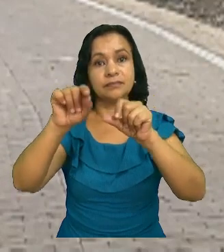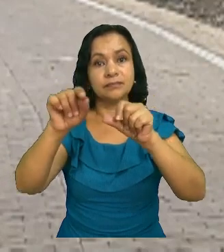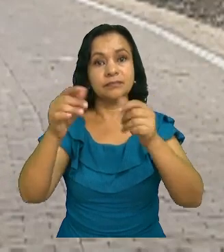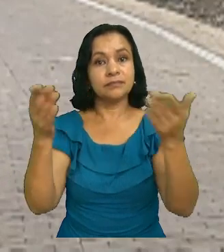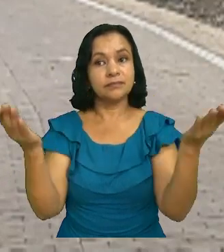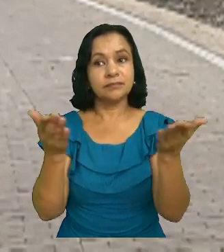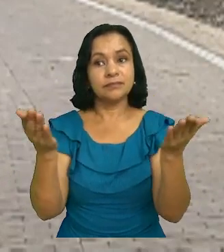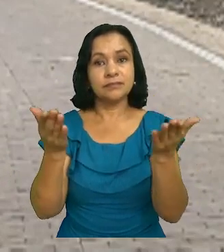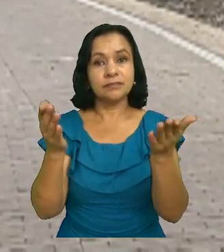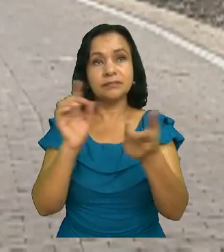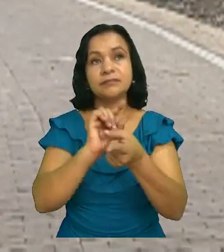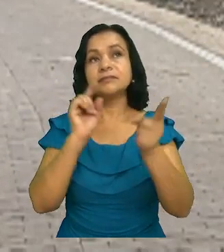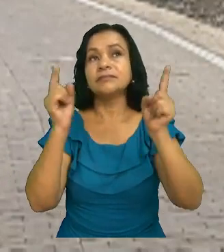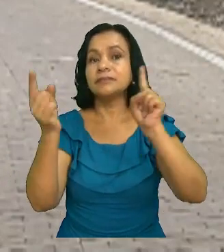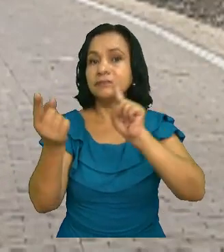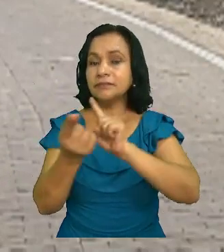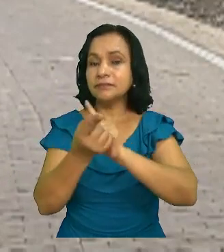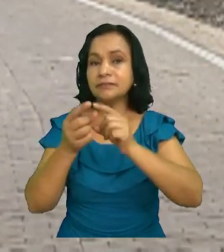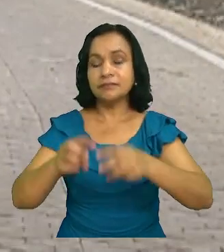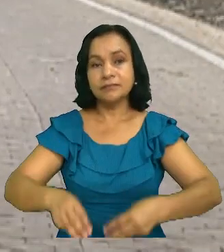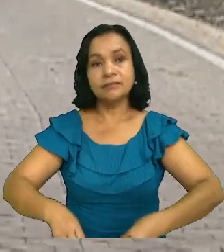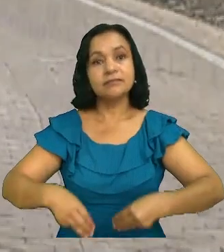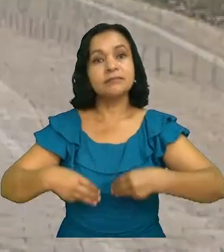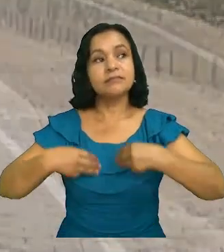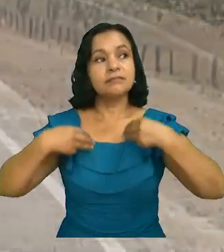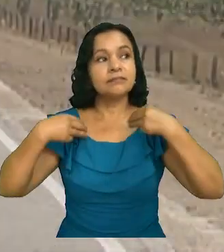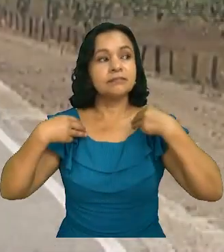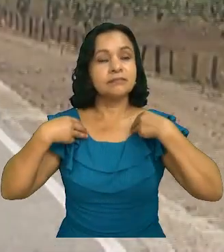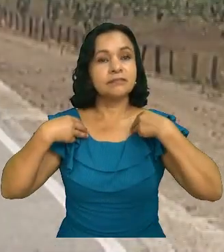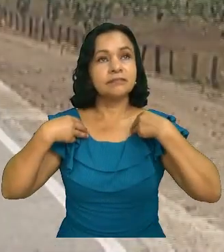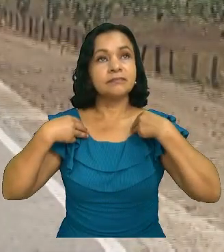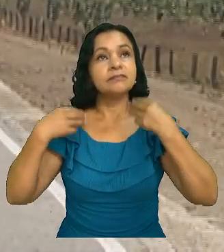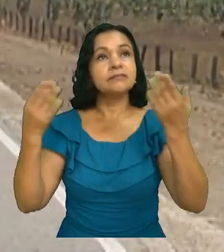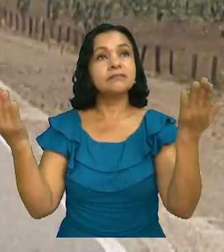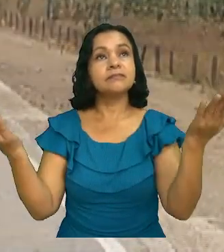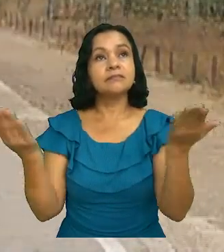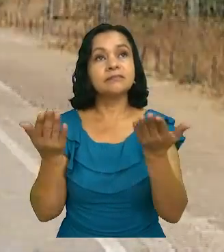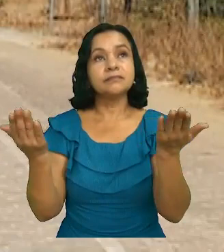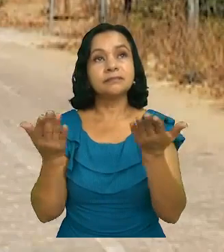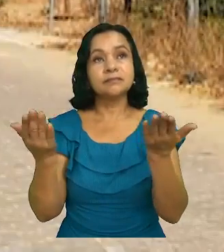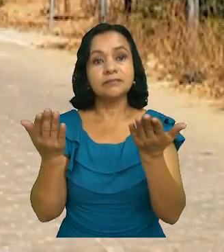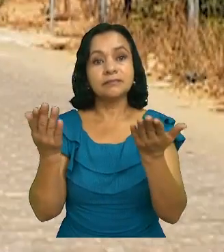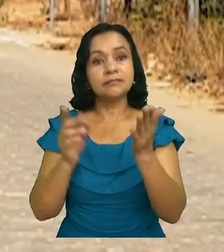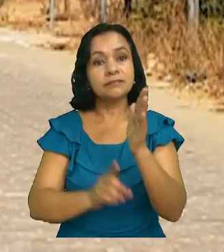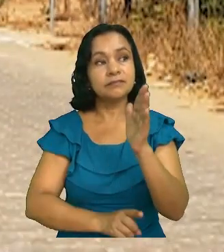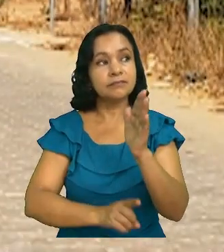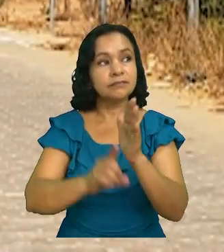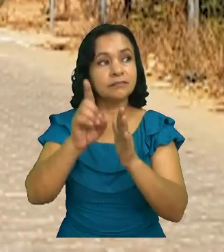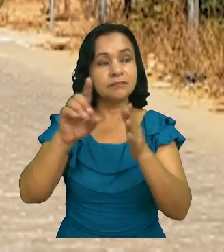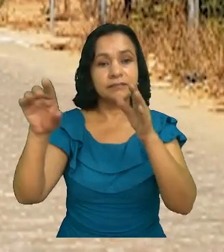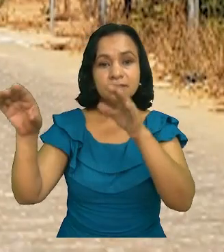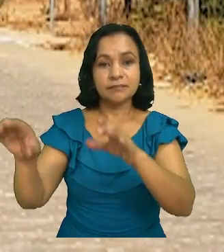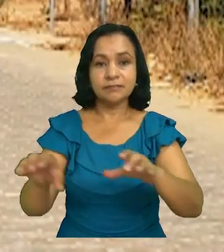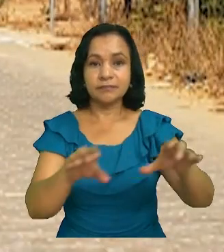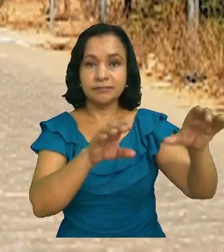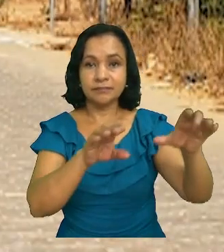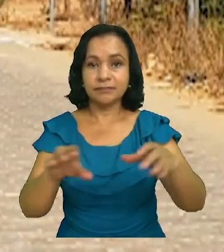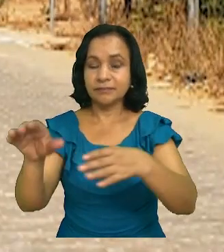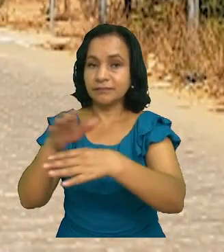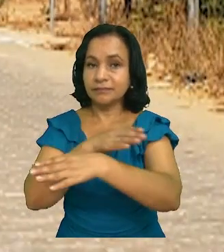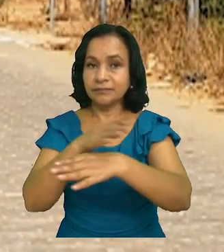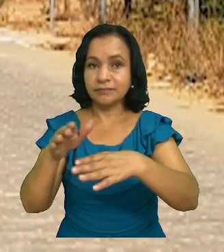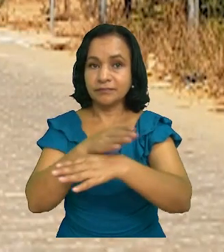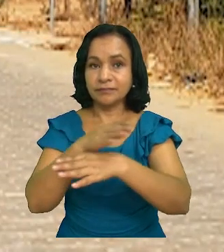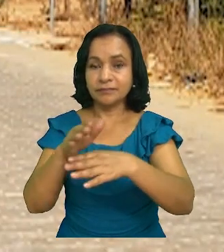completamente transformada, modernizada, en condiciones óptimas para el desarrollo de todo tipo de actividades.